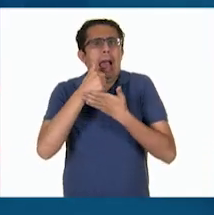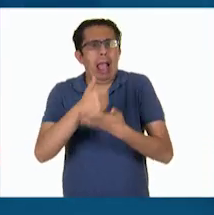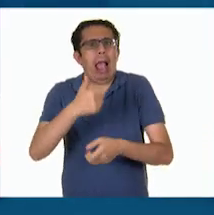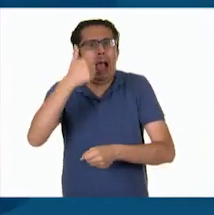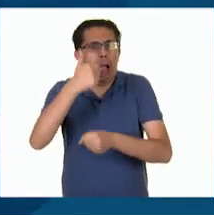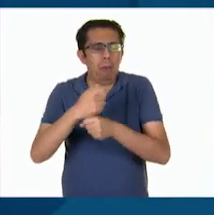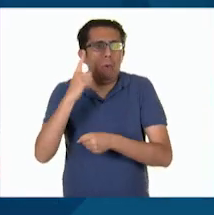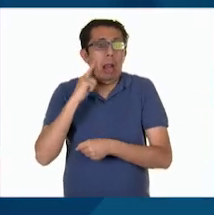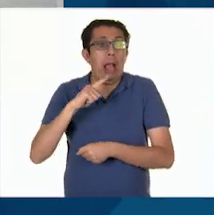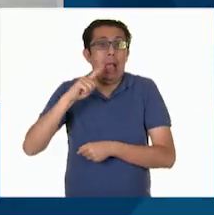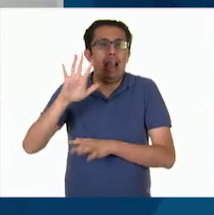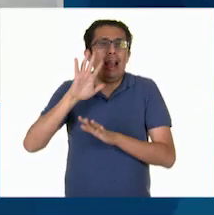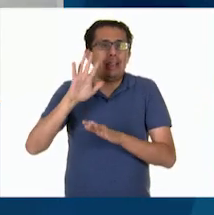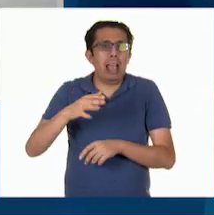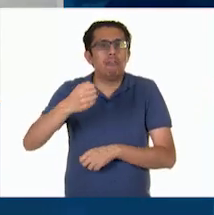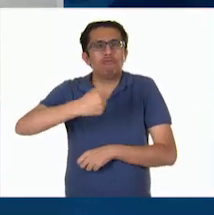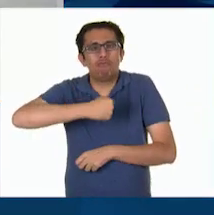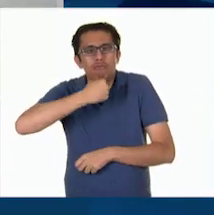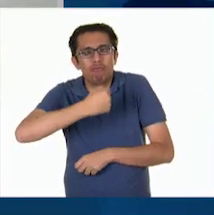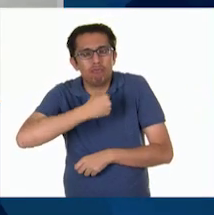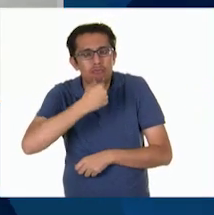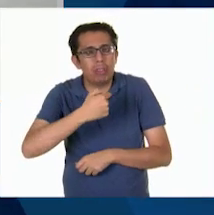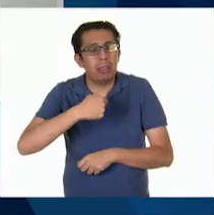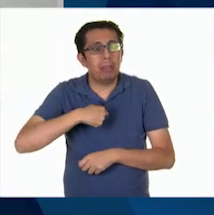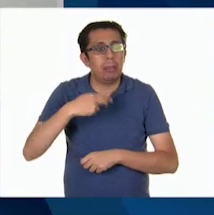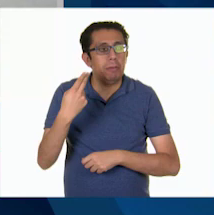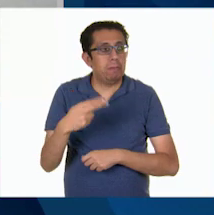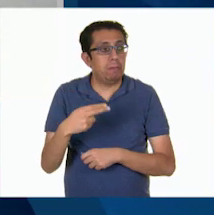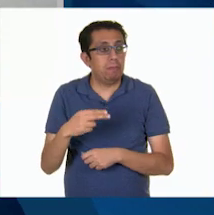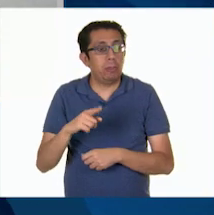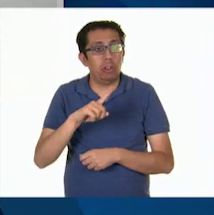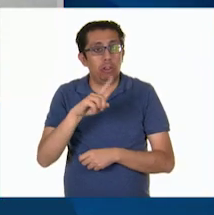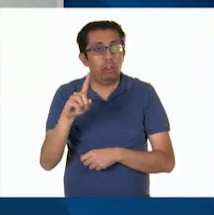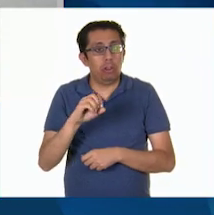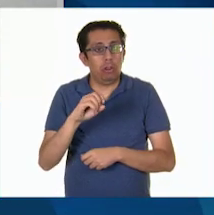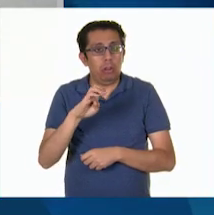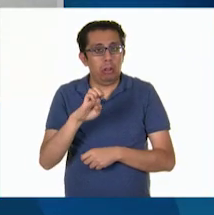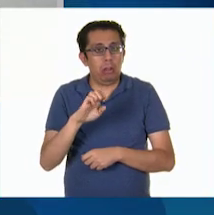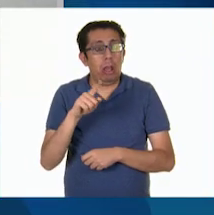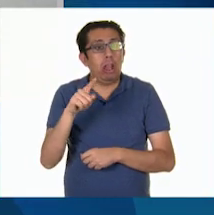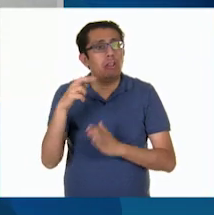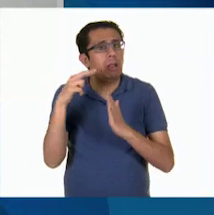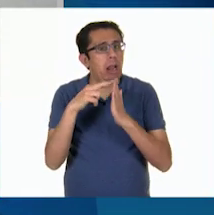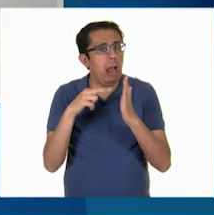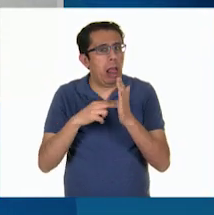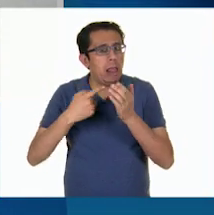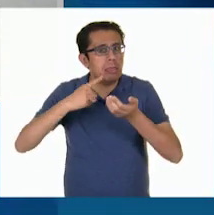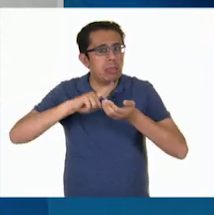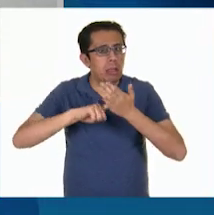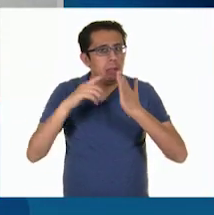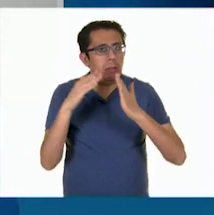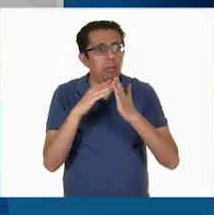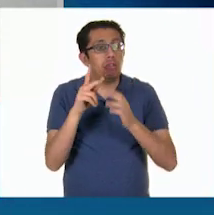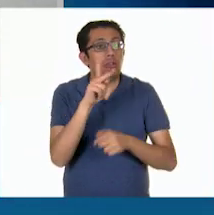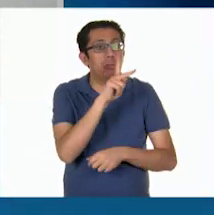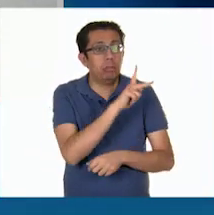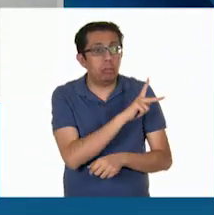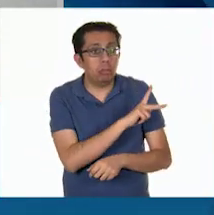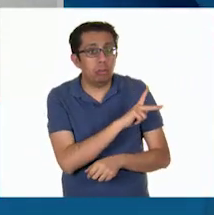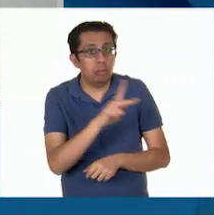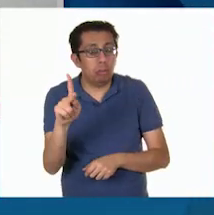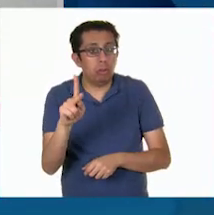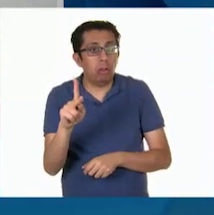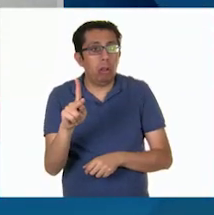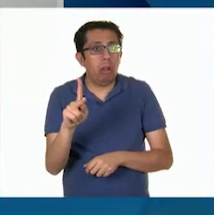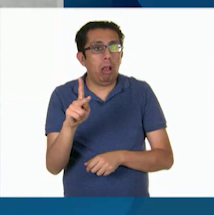persona mayor. Mi nombre es Zoe. Una regla que considero justa en mi casa es que todos debemos realizar